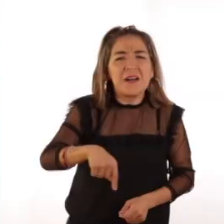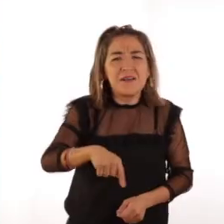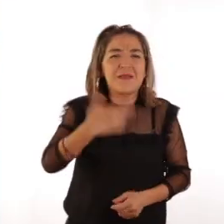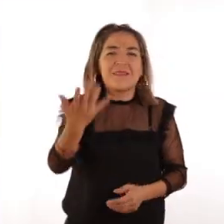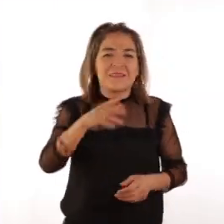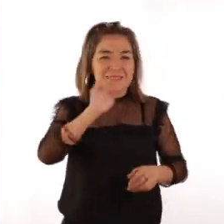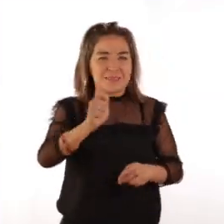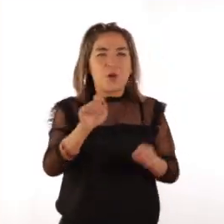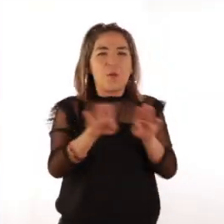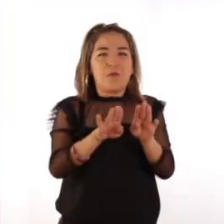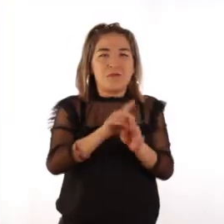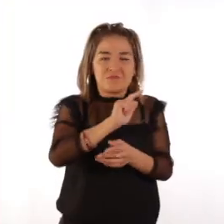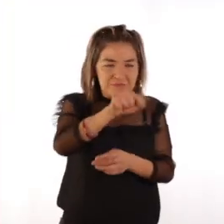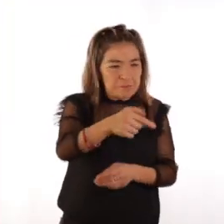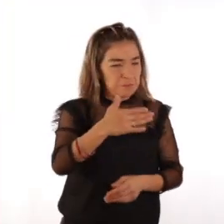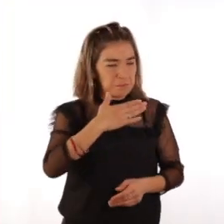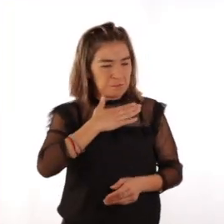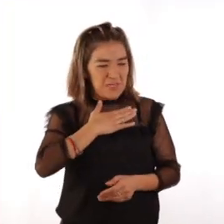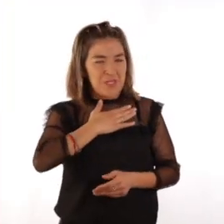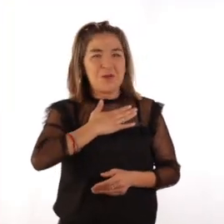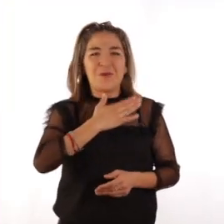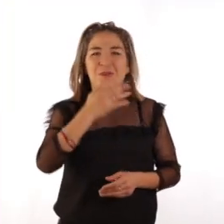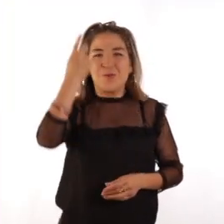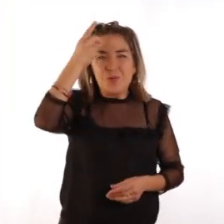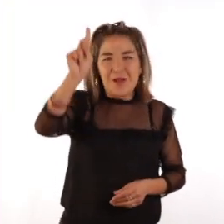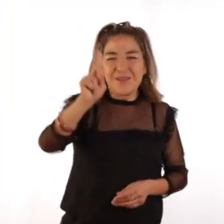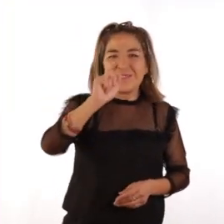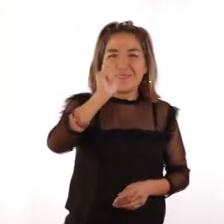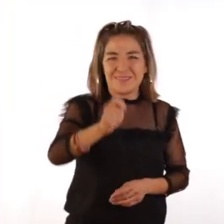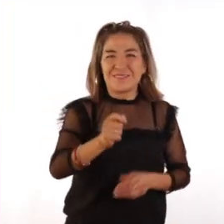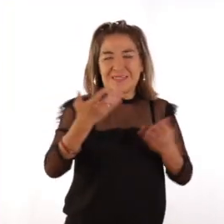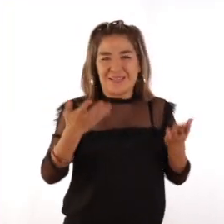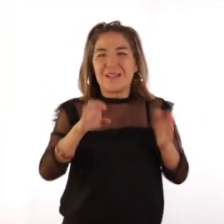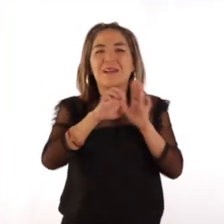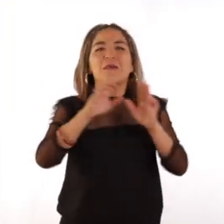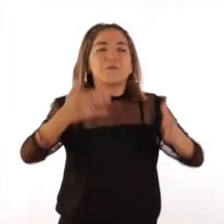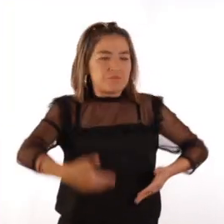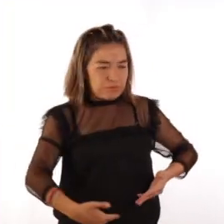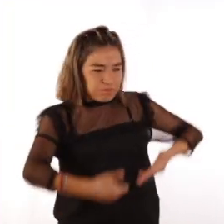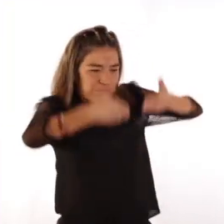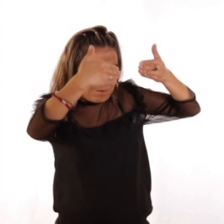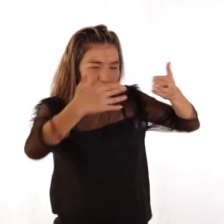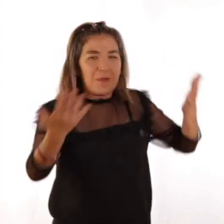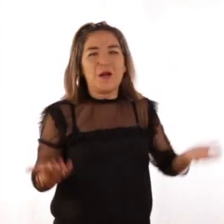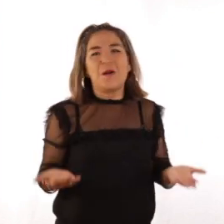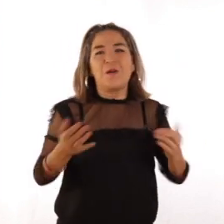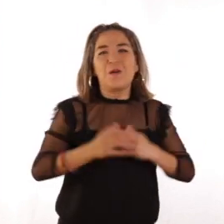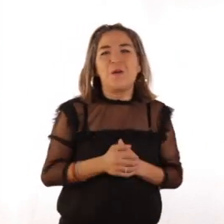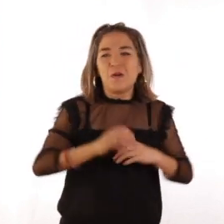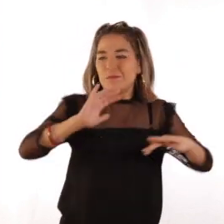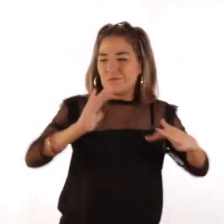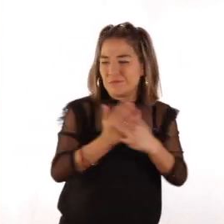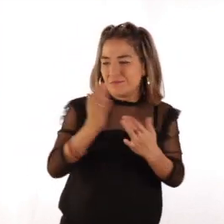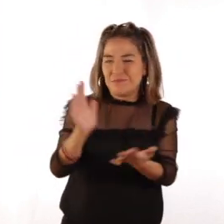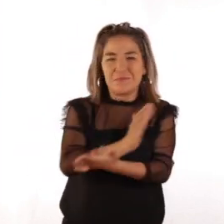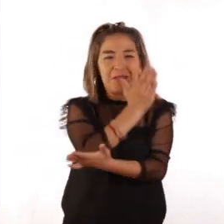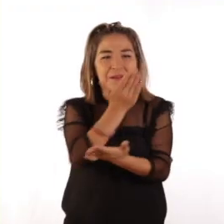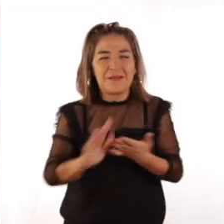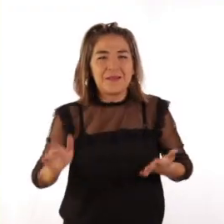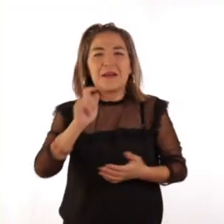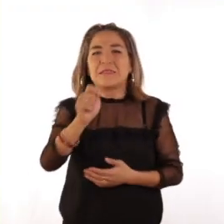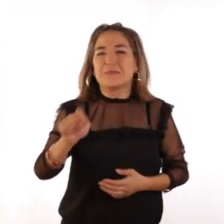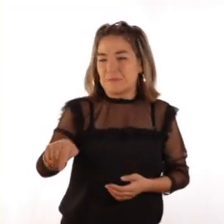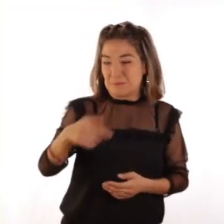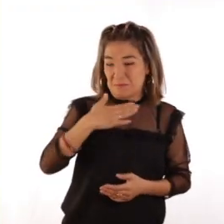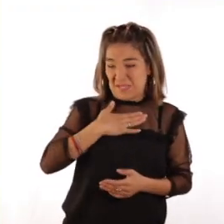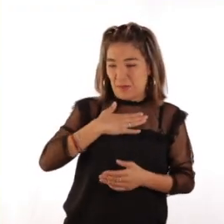buscamos hacer es que quede perfectamente claro que es nuestro. Probablemente pongamos unas bardas, probablemente pongamos alguna división,